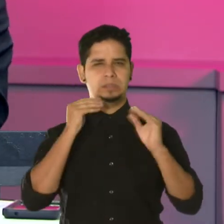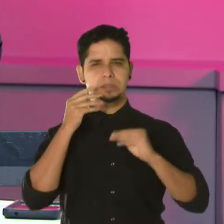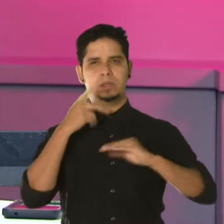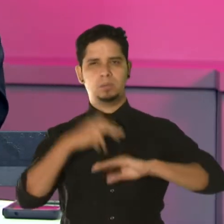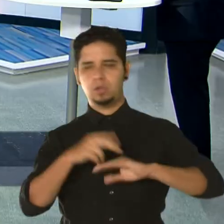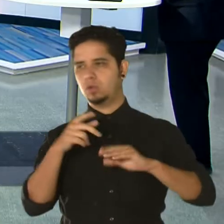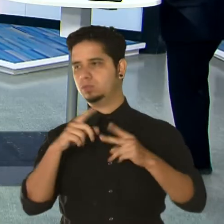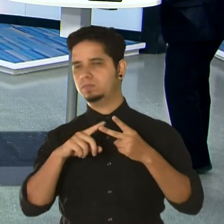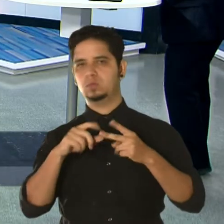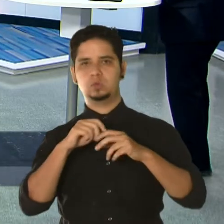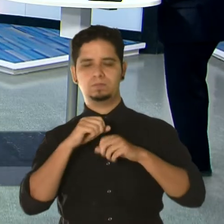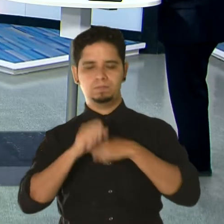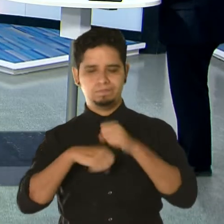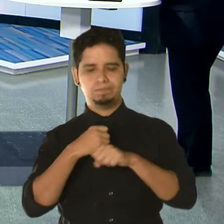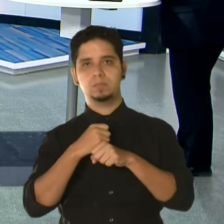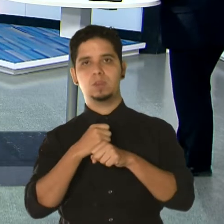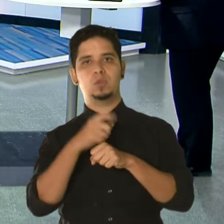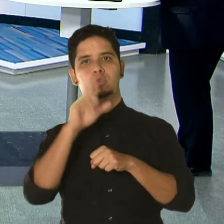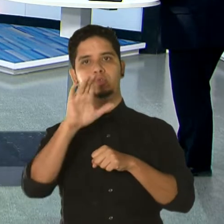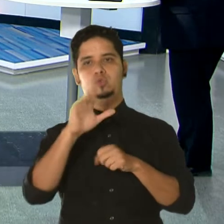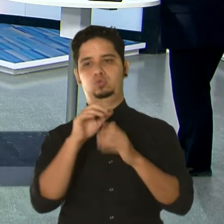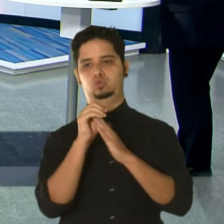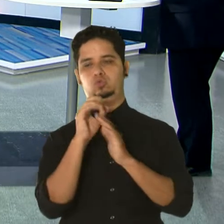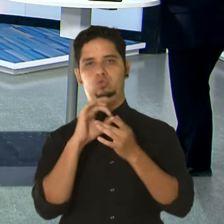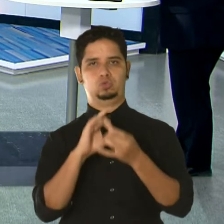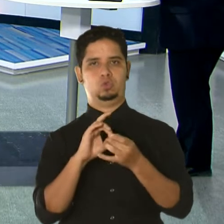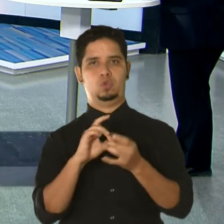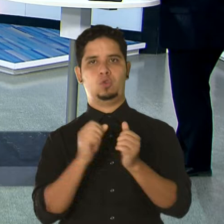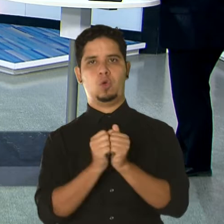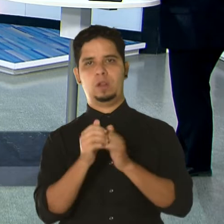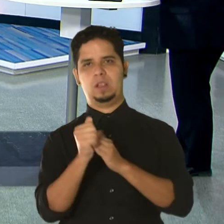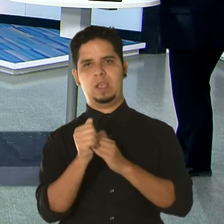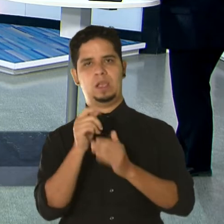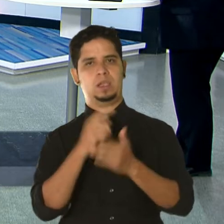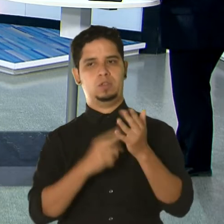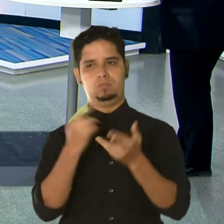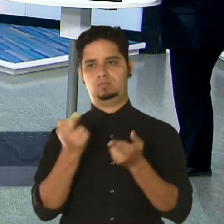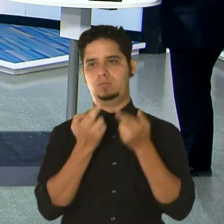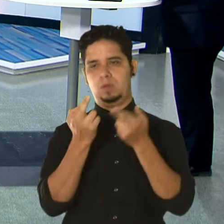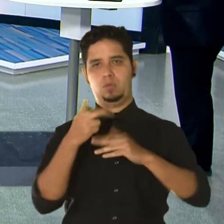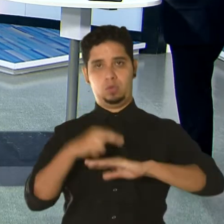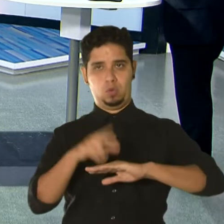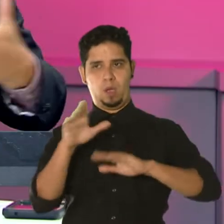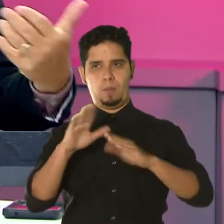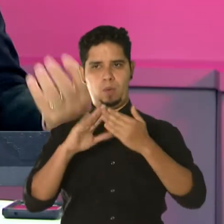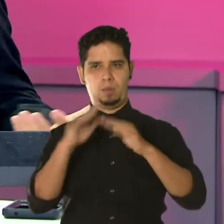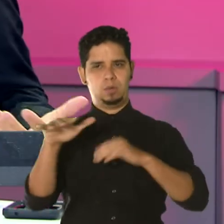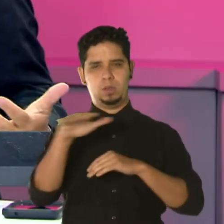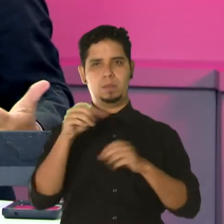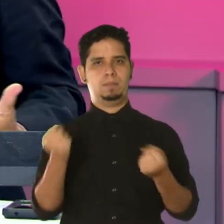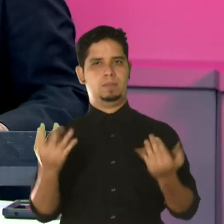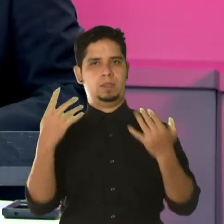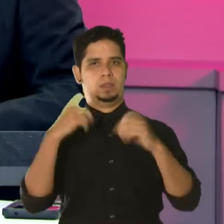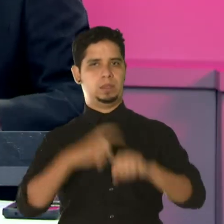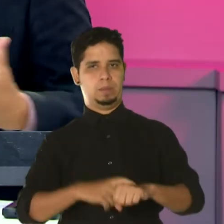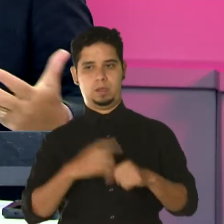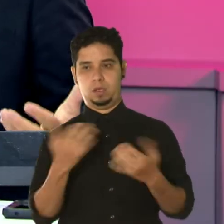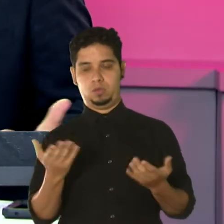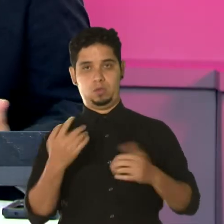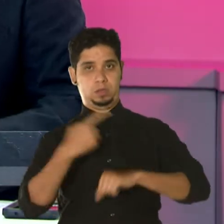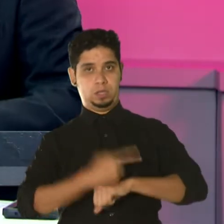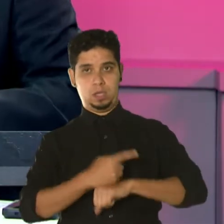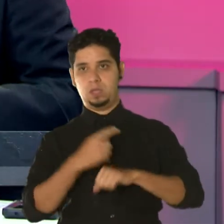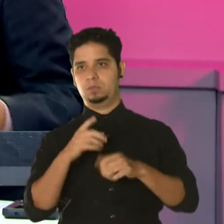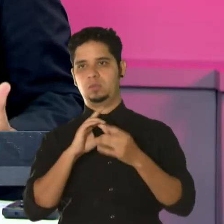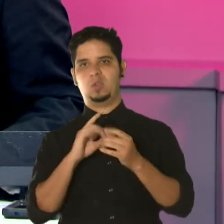deseo de echar hacia adelante, usted como consultora en el área de liderazgo, ¿qué usted le dice al pueblo de Puerto Rico que muchas veces, sobre todo en estos días, con lo que ha ocurrido con